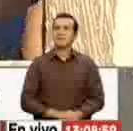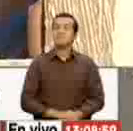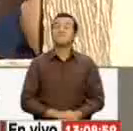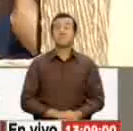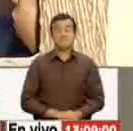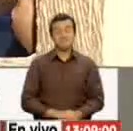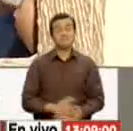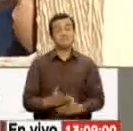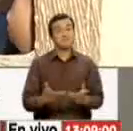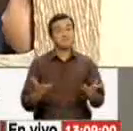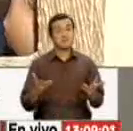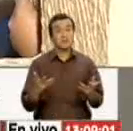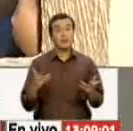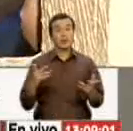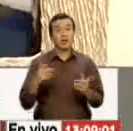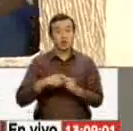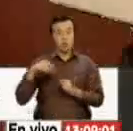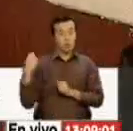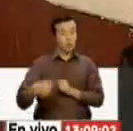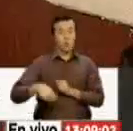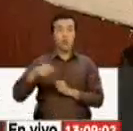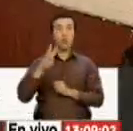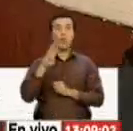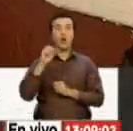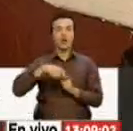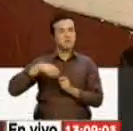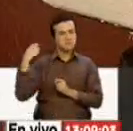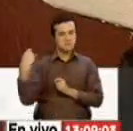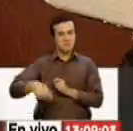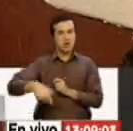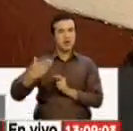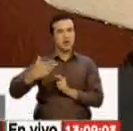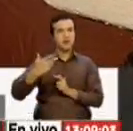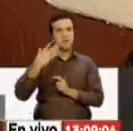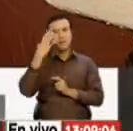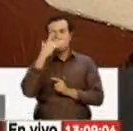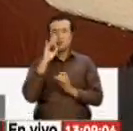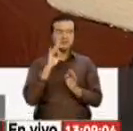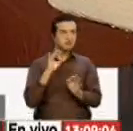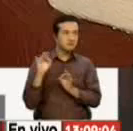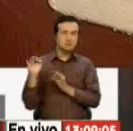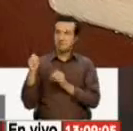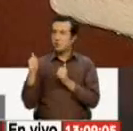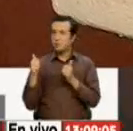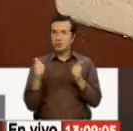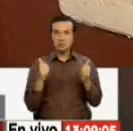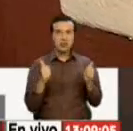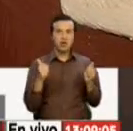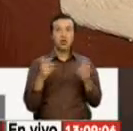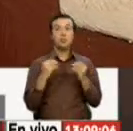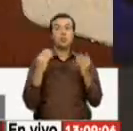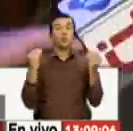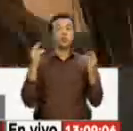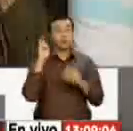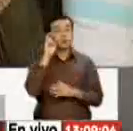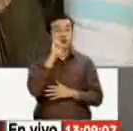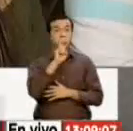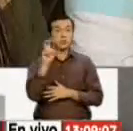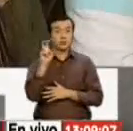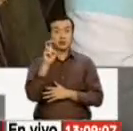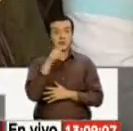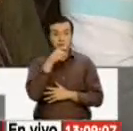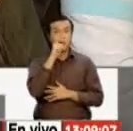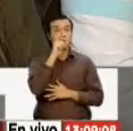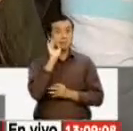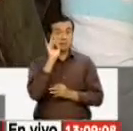Cómo no, también jugar una partida de 40. Súper chévere, está bien arregladita todo, bastantes turistas. ¿Y el canelazo